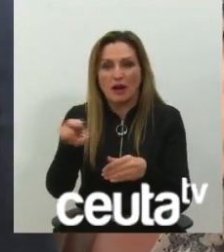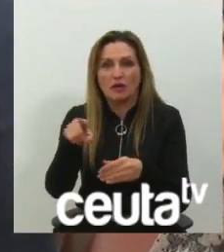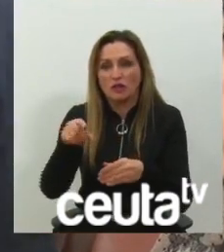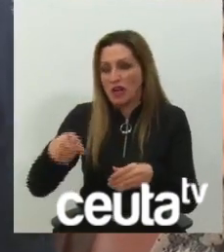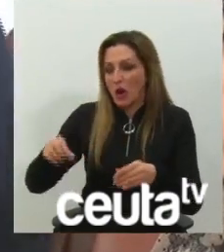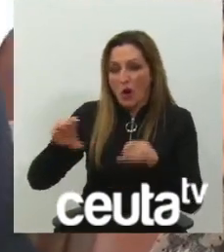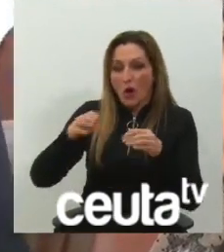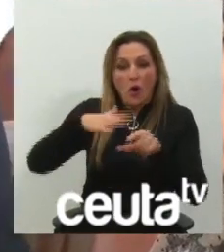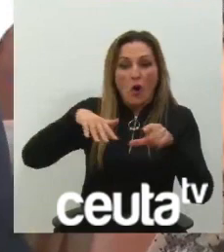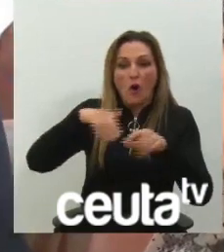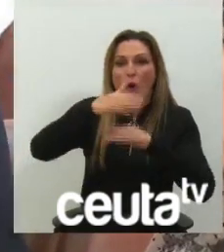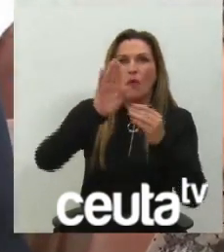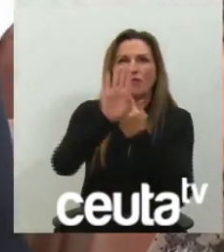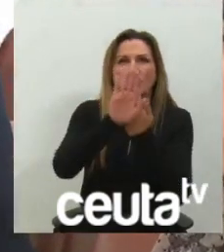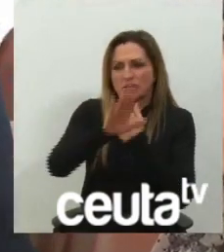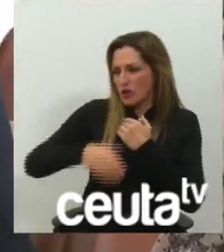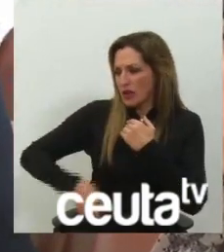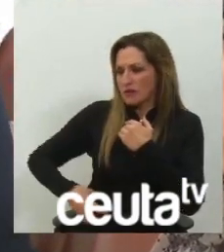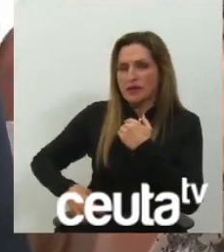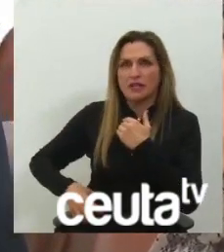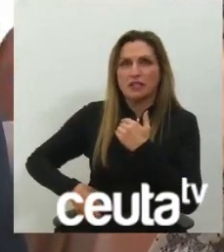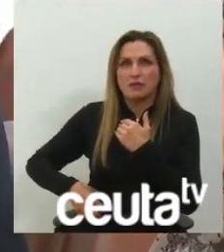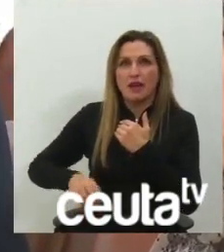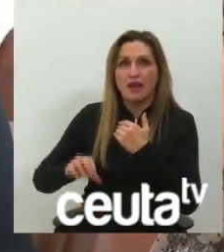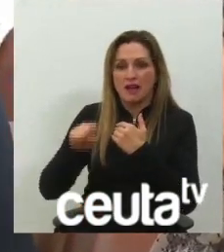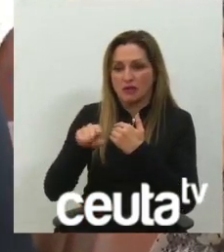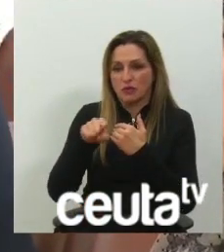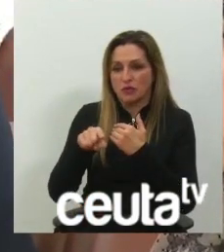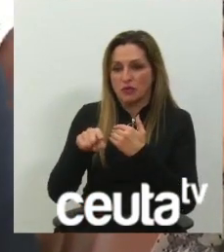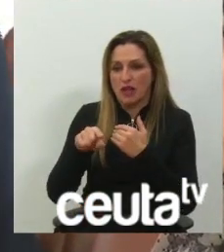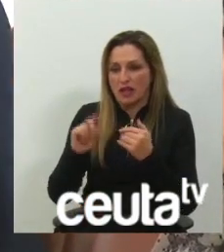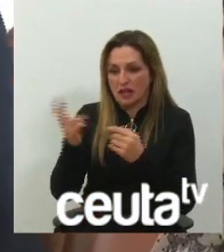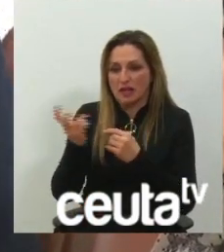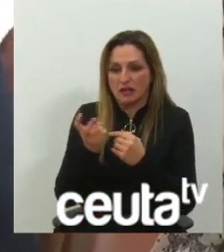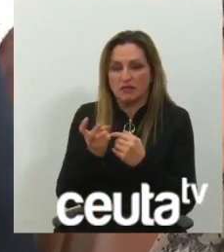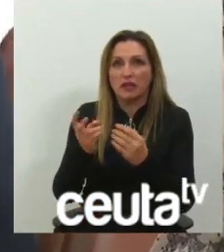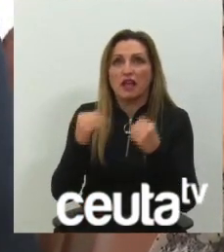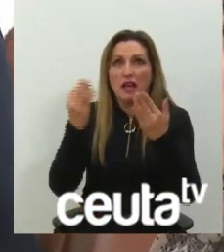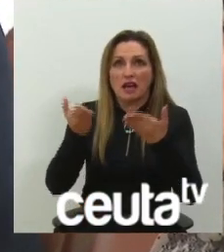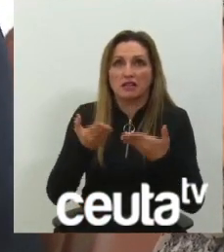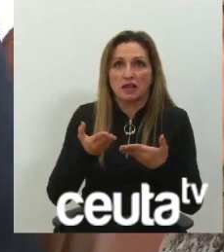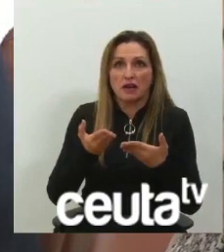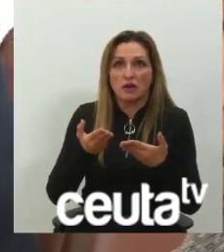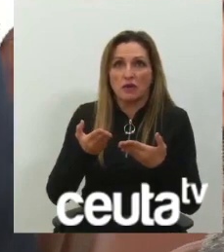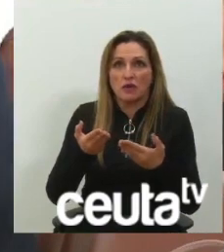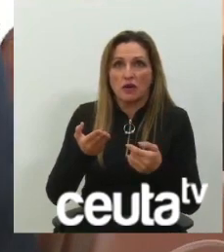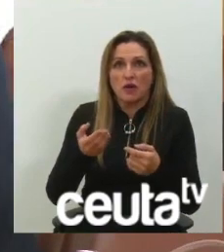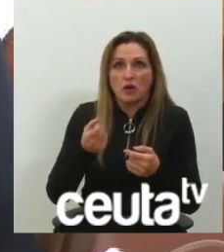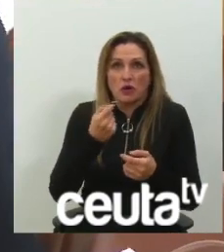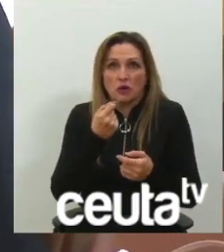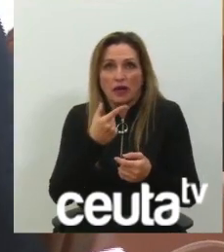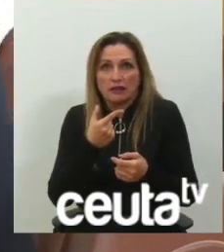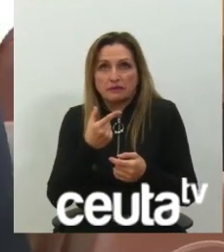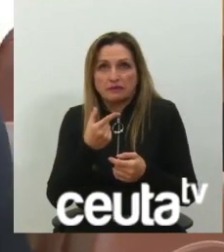es el que decía que había que recibir a los vecinos del príncipe con gas pimienta si por usted fuese no no si ustedes y por ustedes